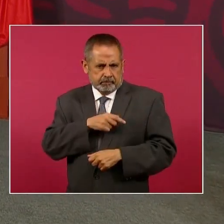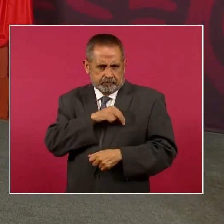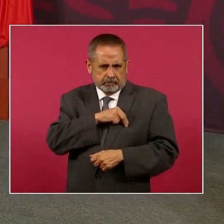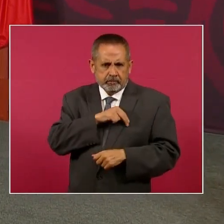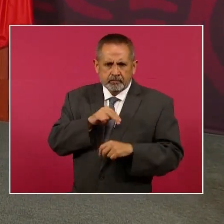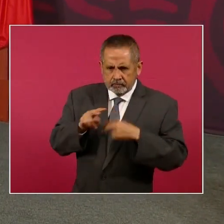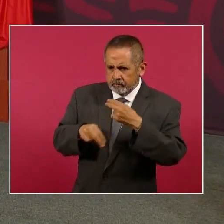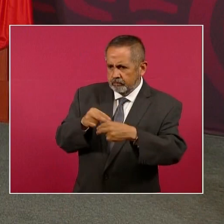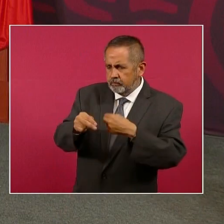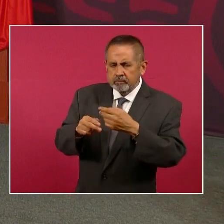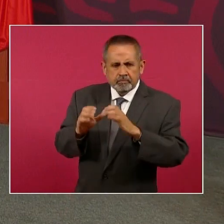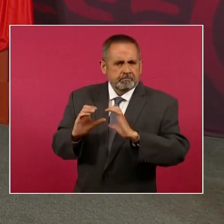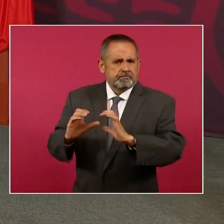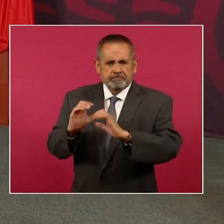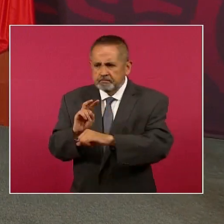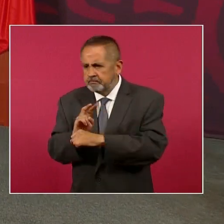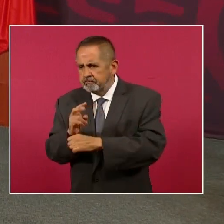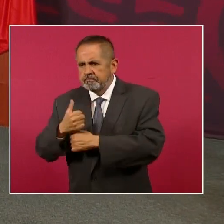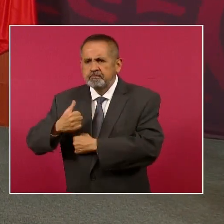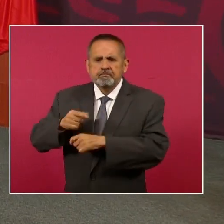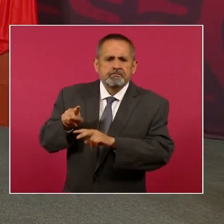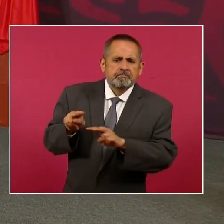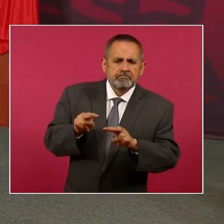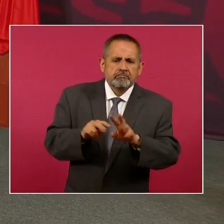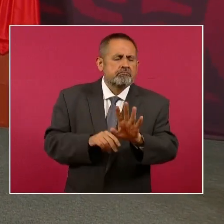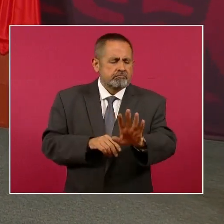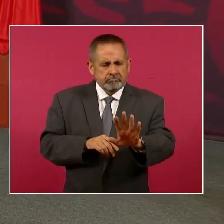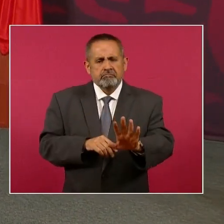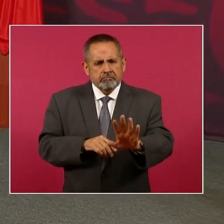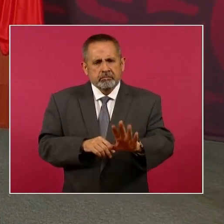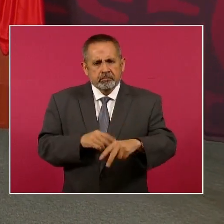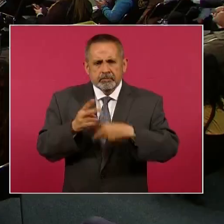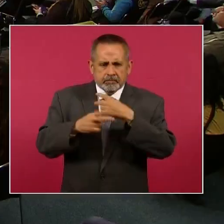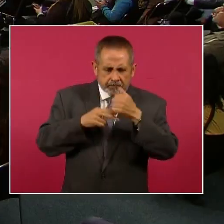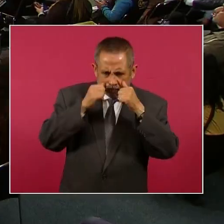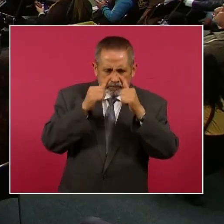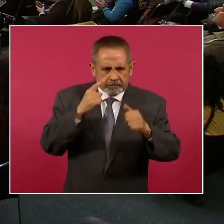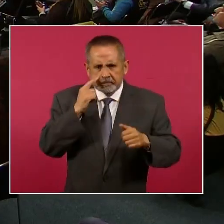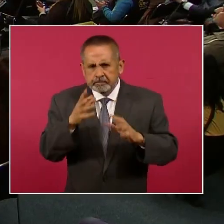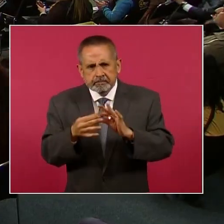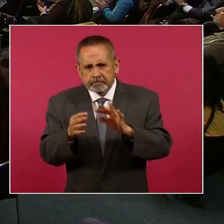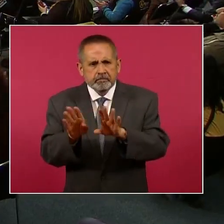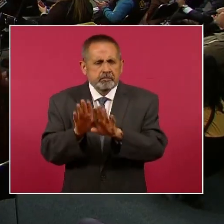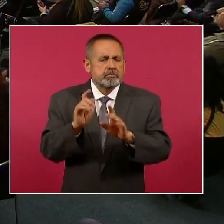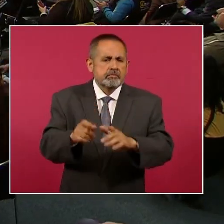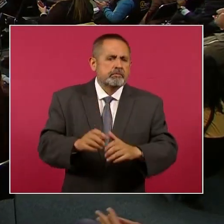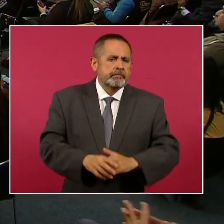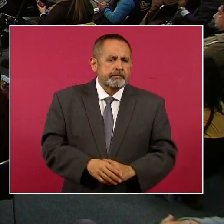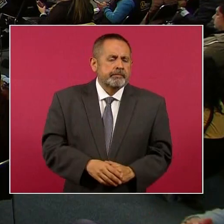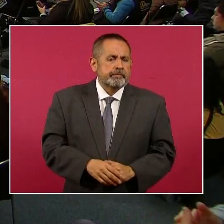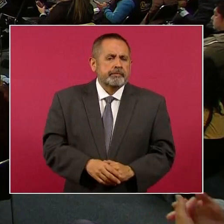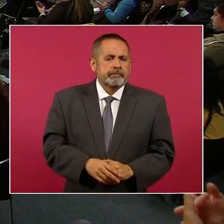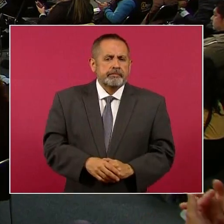cuidando y vamos a estar pendientes.